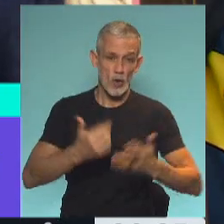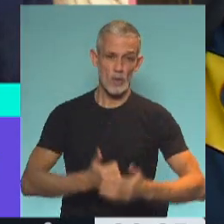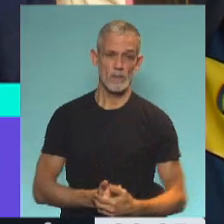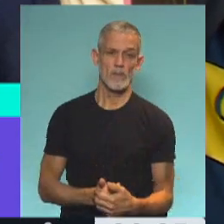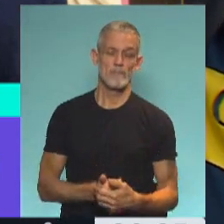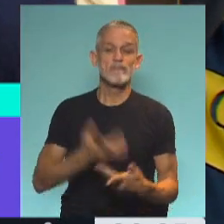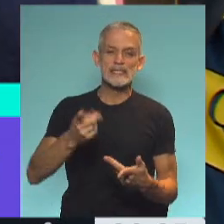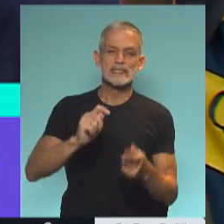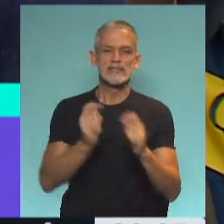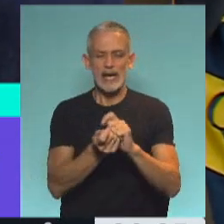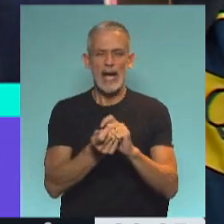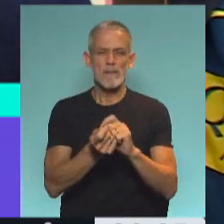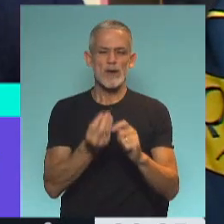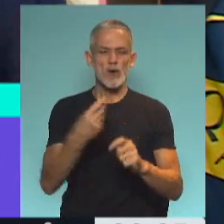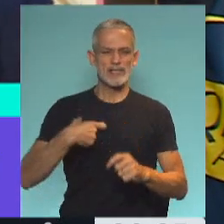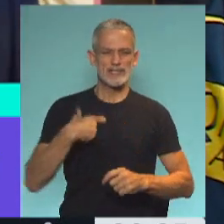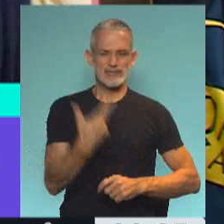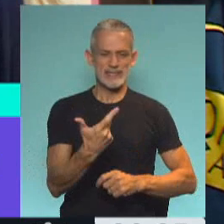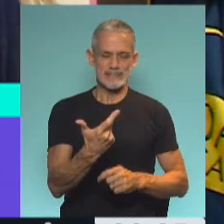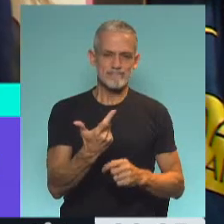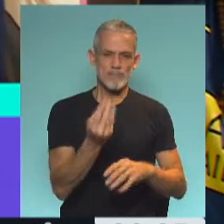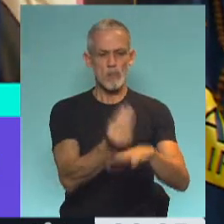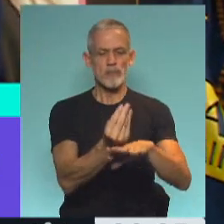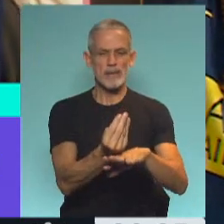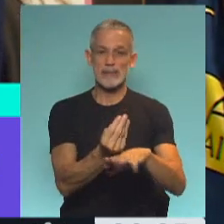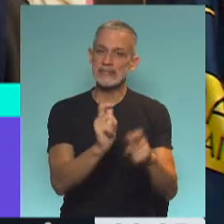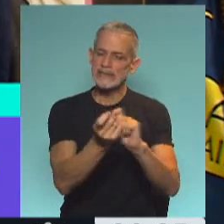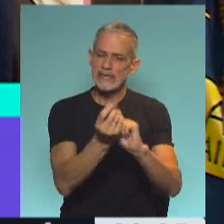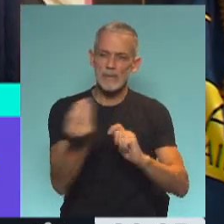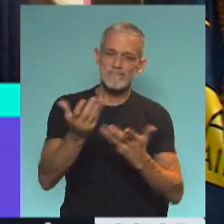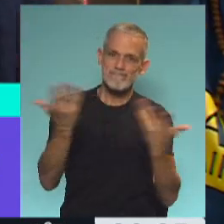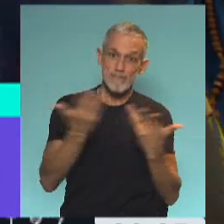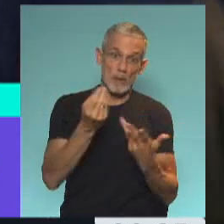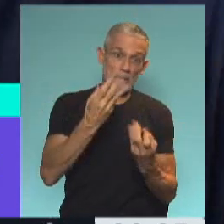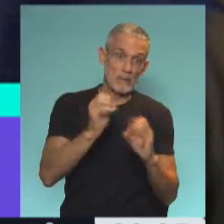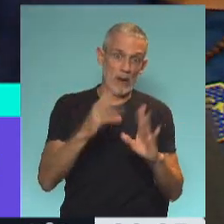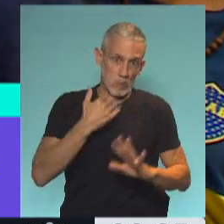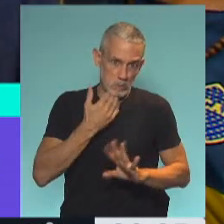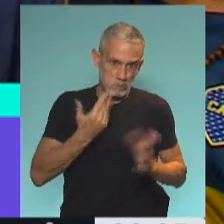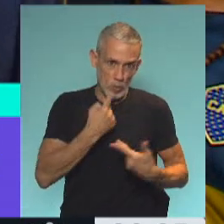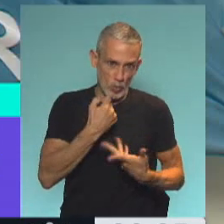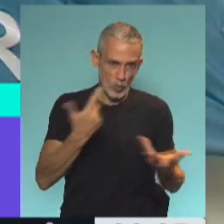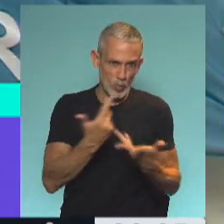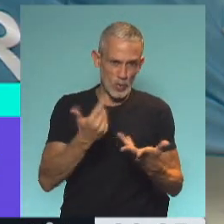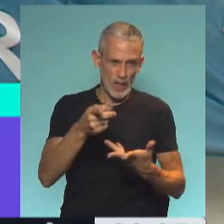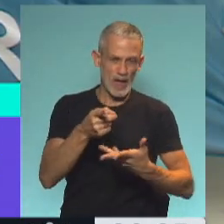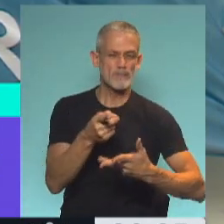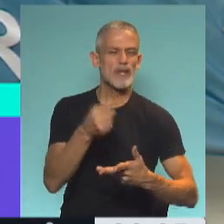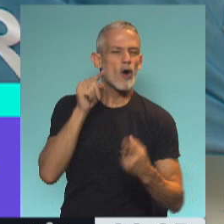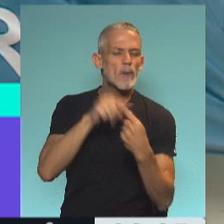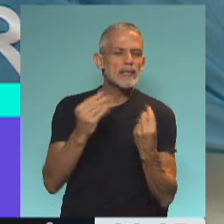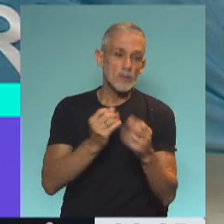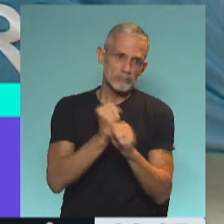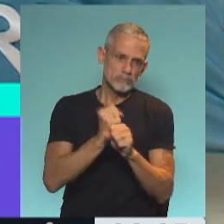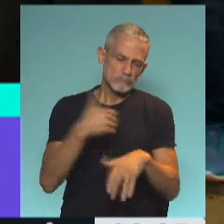Sé que hizo un cambio de síndico, que eso no sé si es bueno o malo, pero bueno, vamos a averiguar ahora qué es lo que pasó. La idea es continuar,